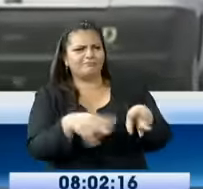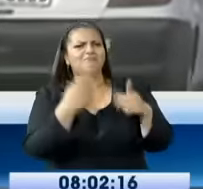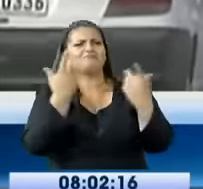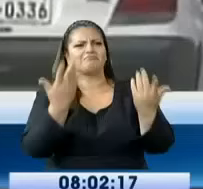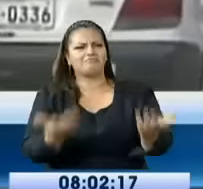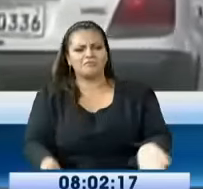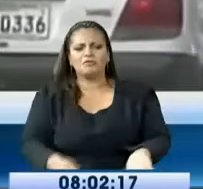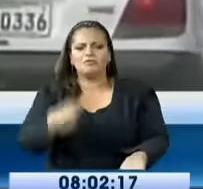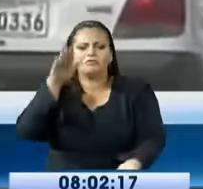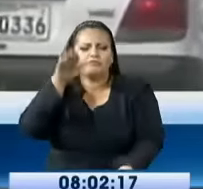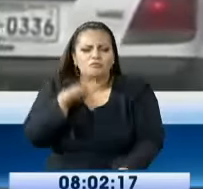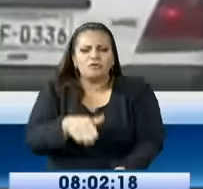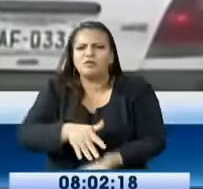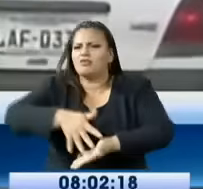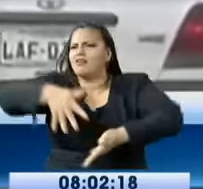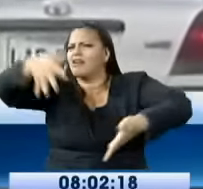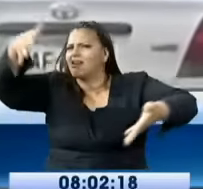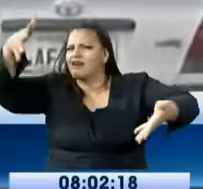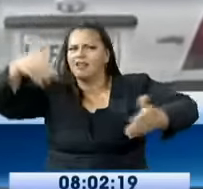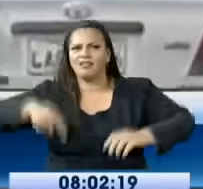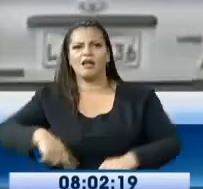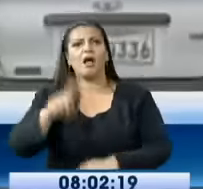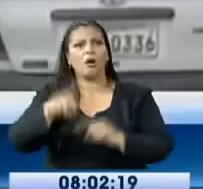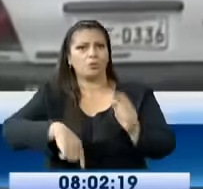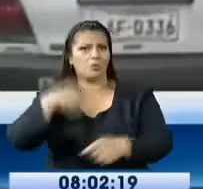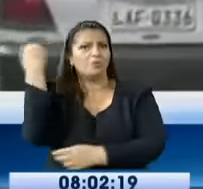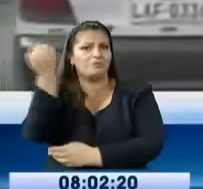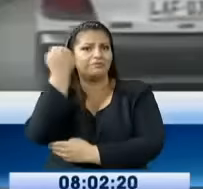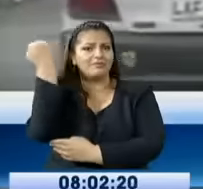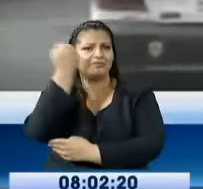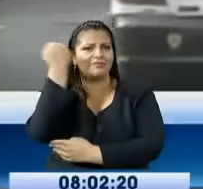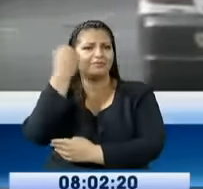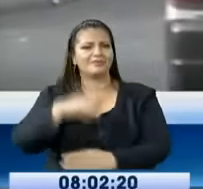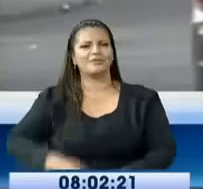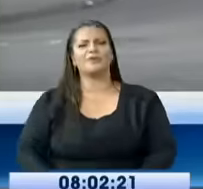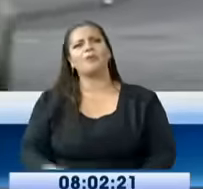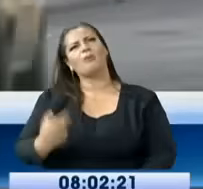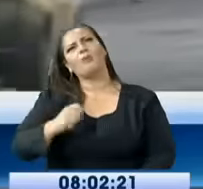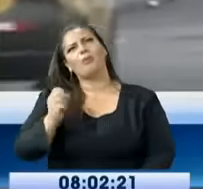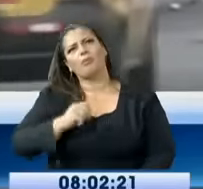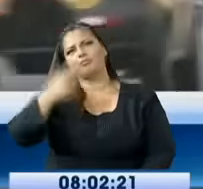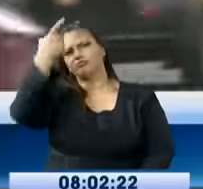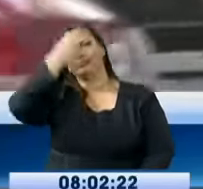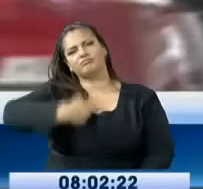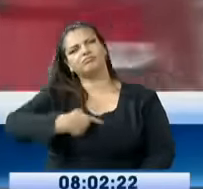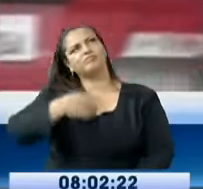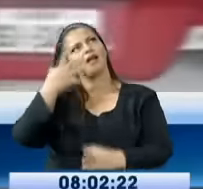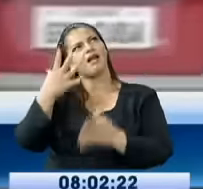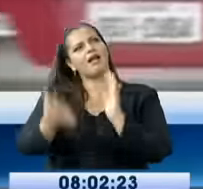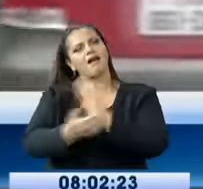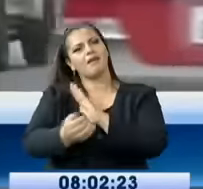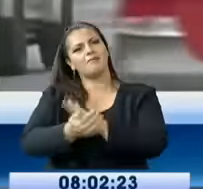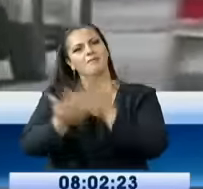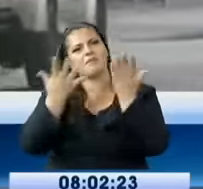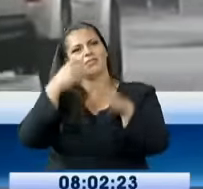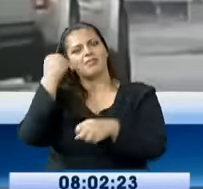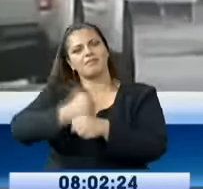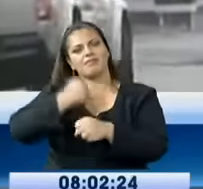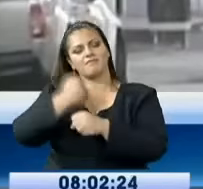los más populares y aquellos también que nacen de la creatividad de los artesanos. Vemos, por ejemplo, al